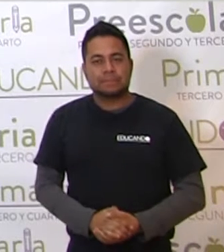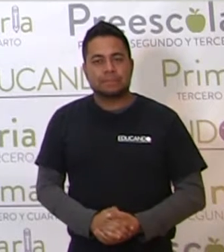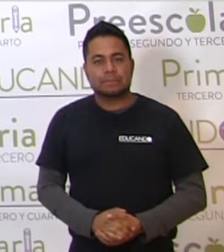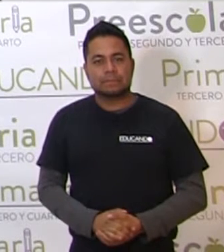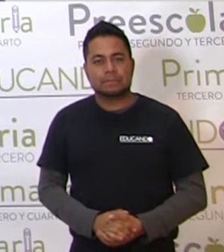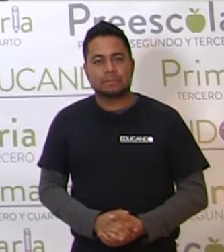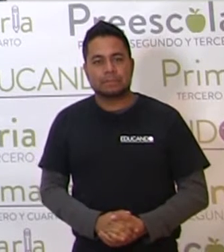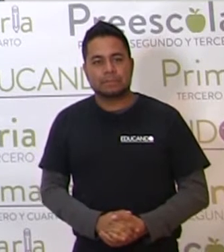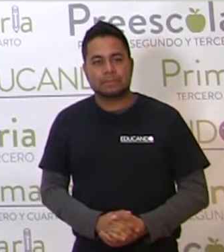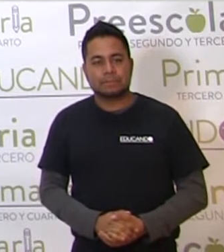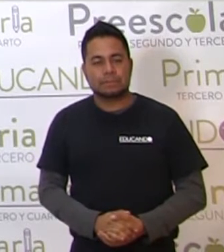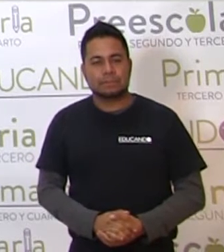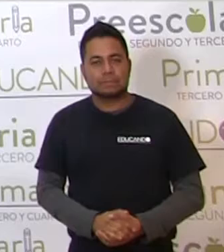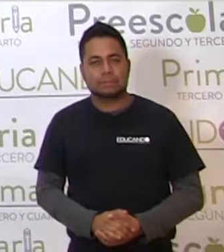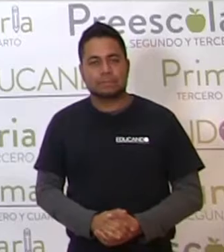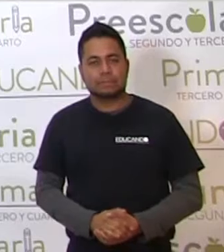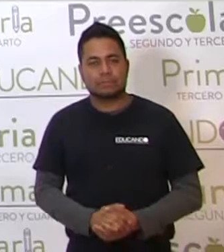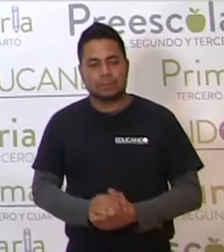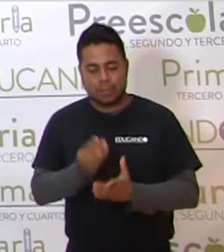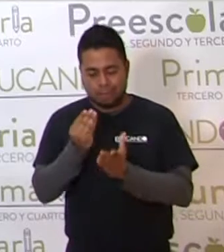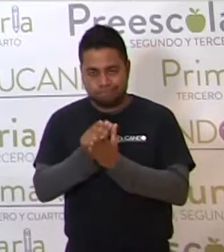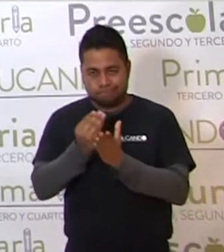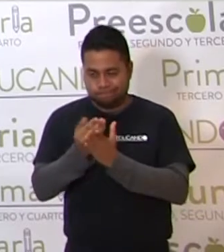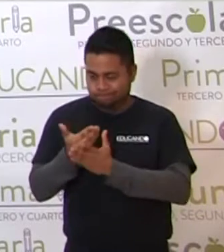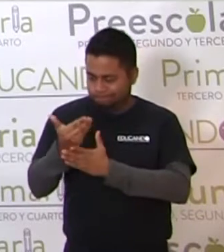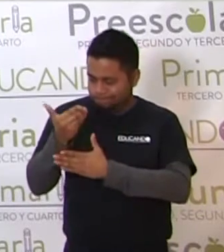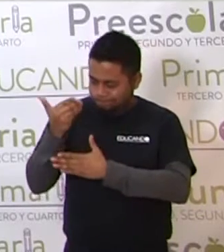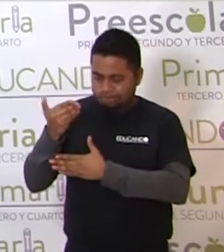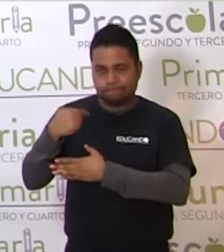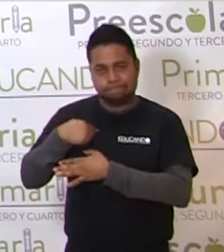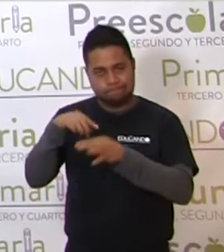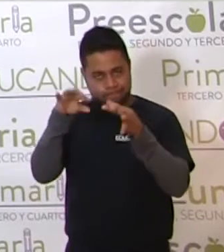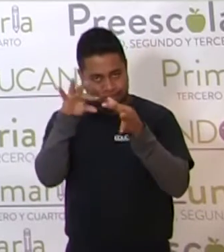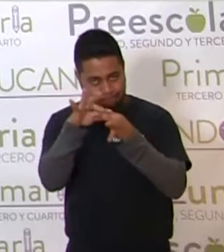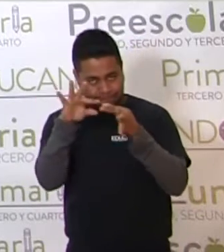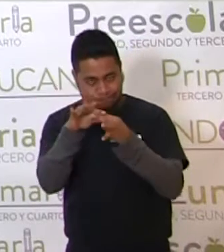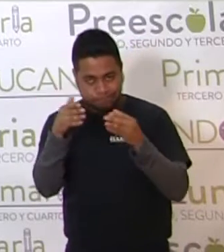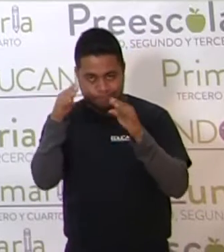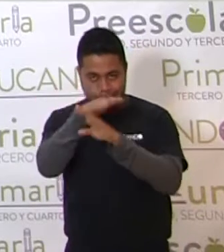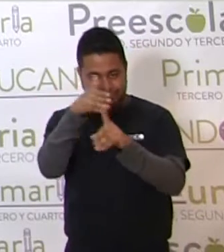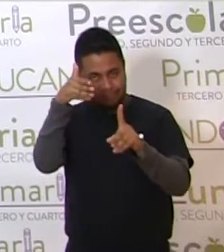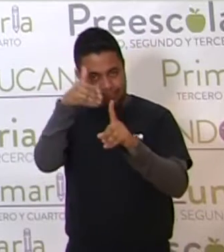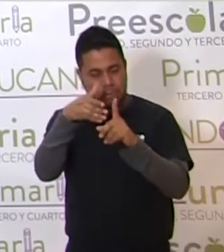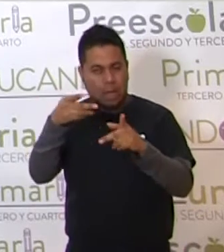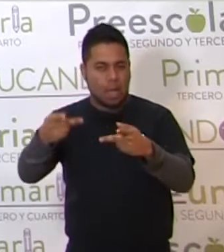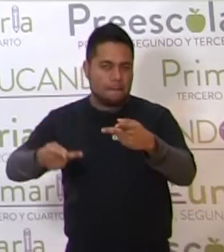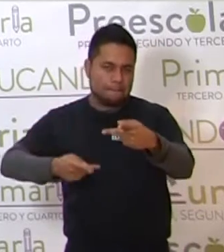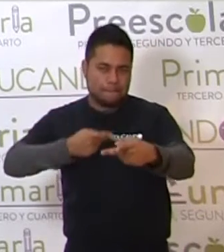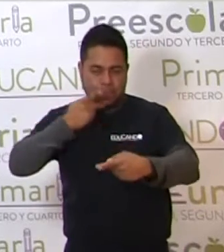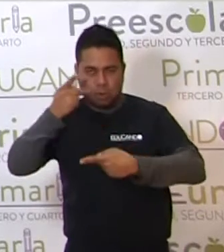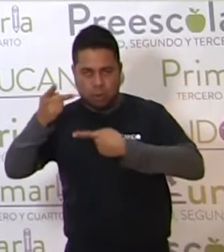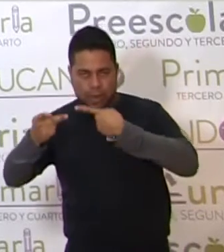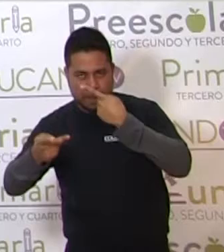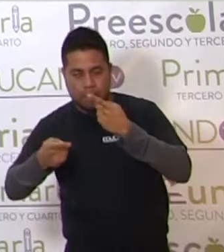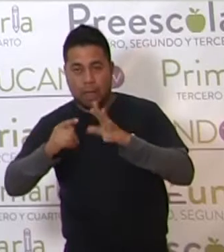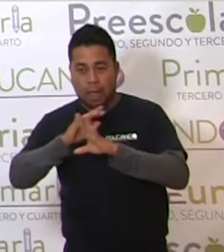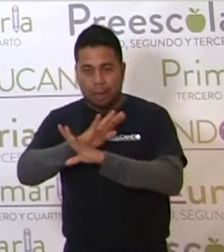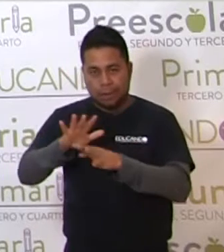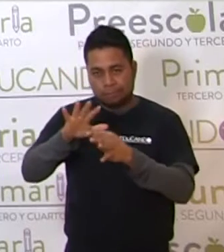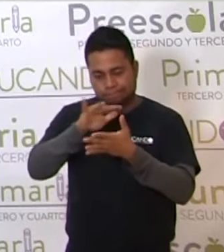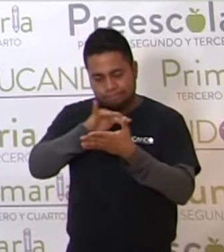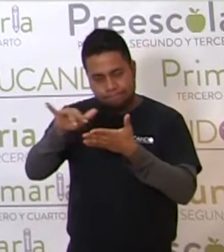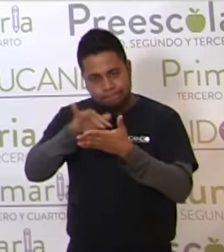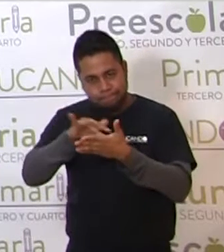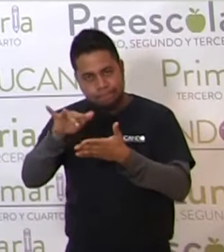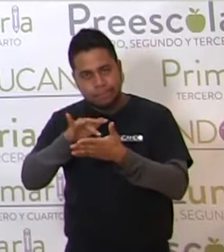comenzamos a lo largo de todas estas sesiones hemos hablado lo referente a los poemas hemos leído poemas